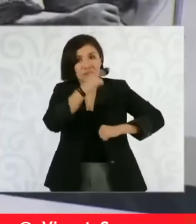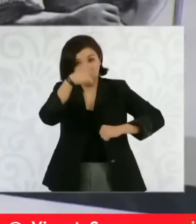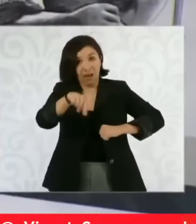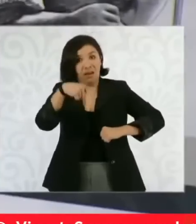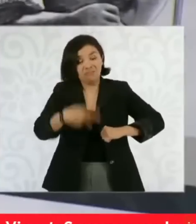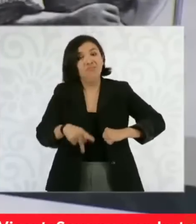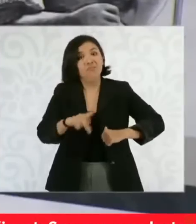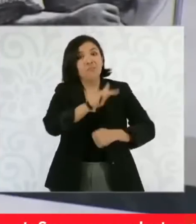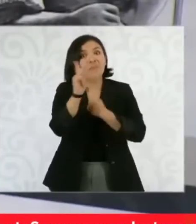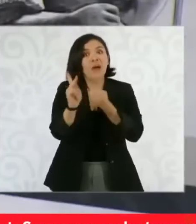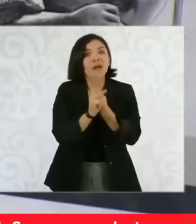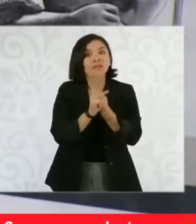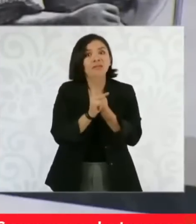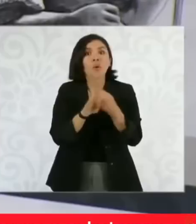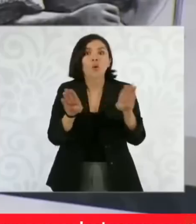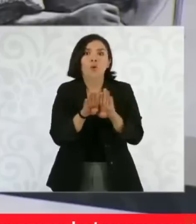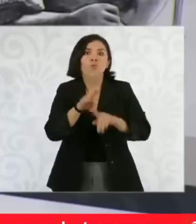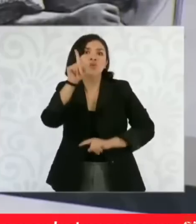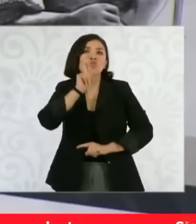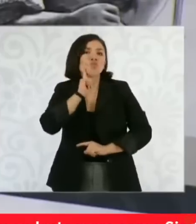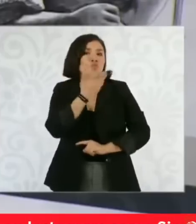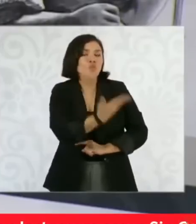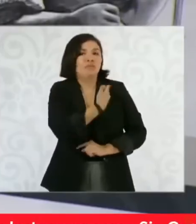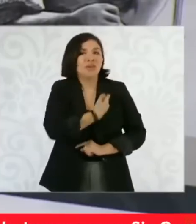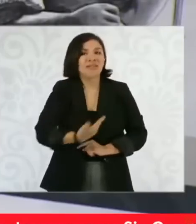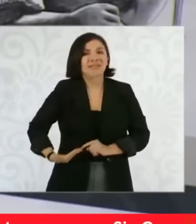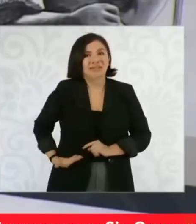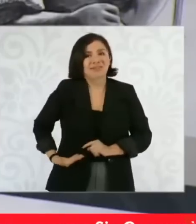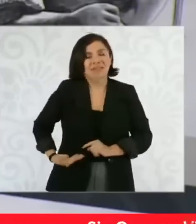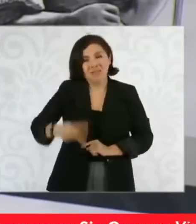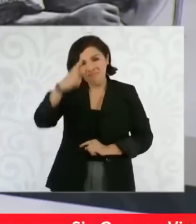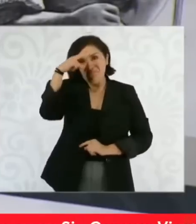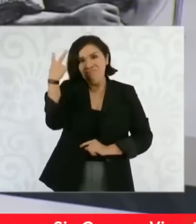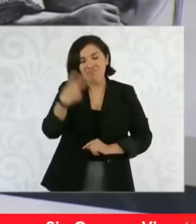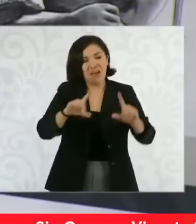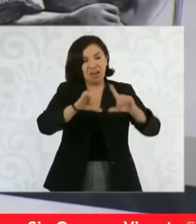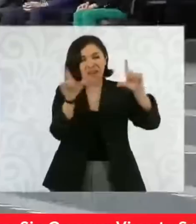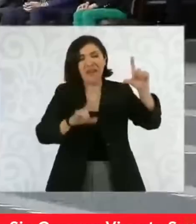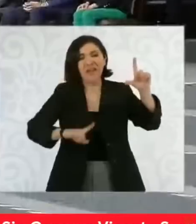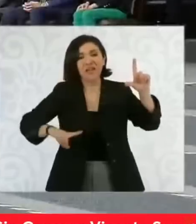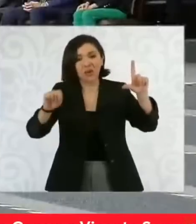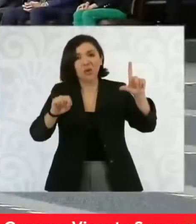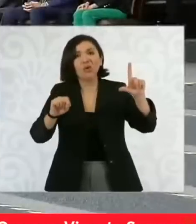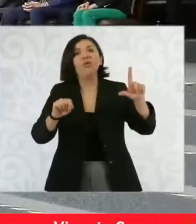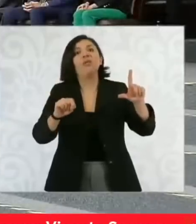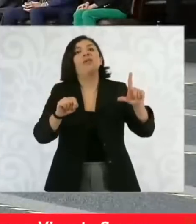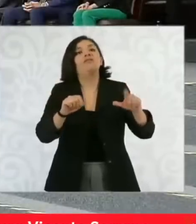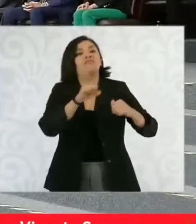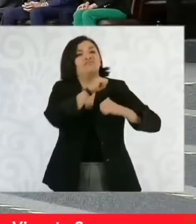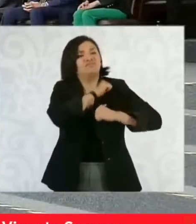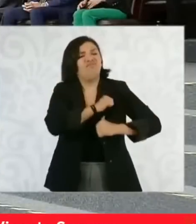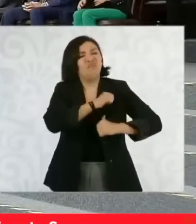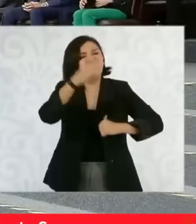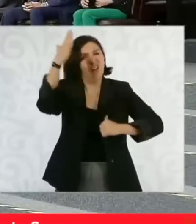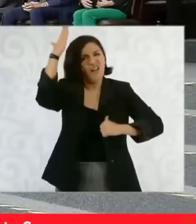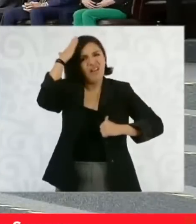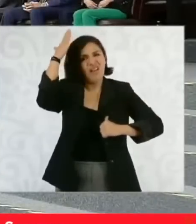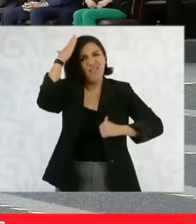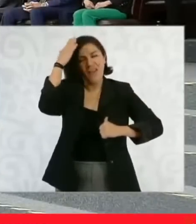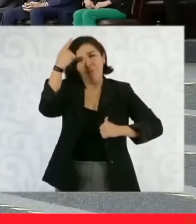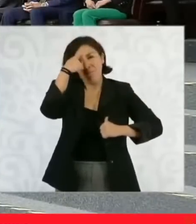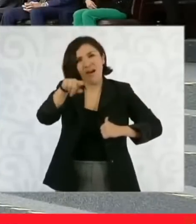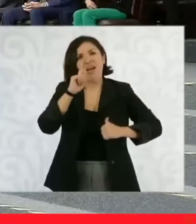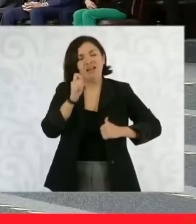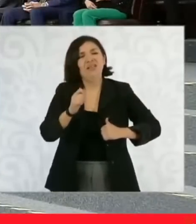del país, como nuestra presidenta de los Estados Unidos mexicanos y comandanta suprema de